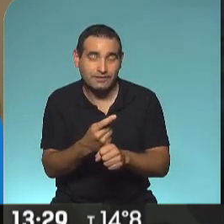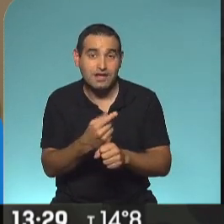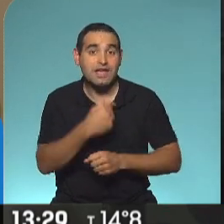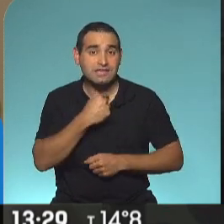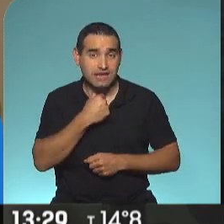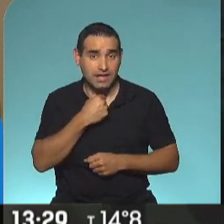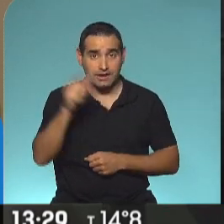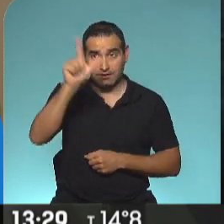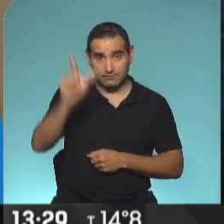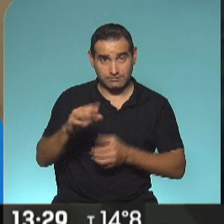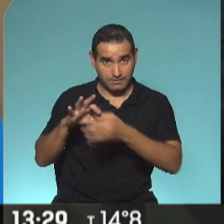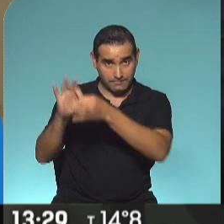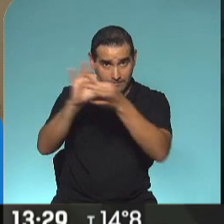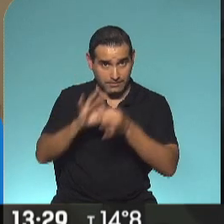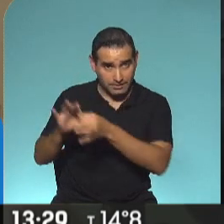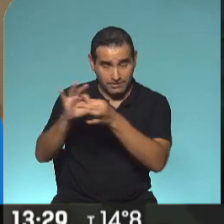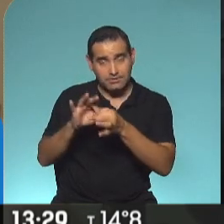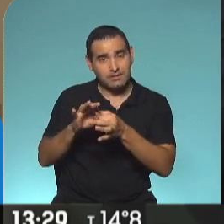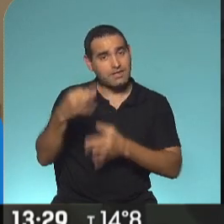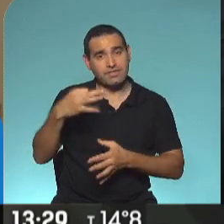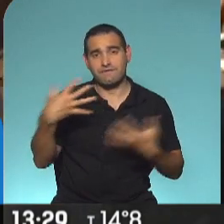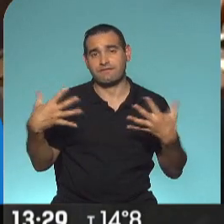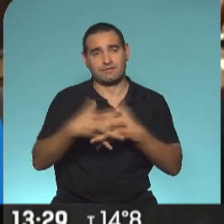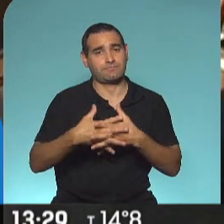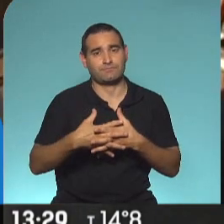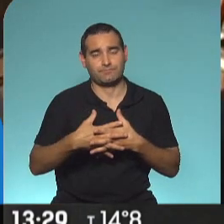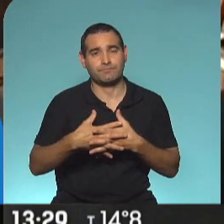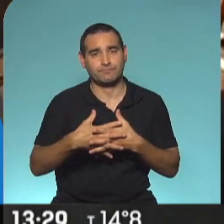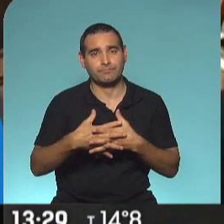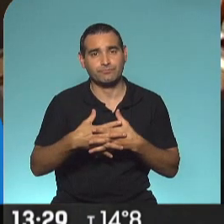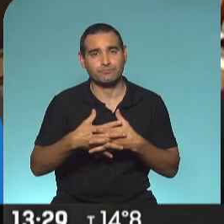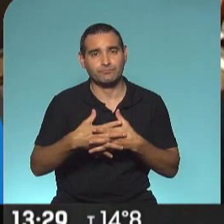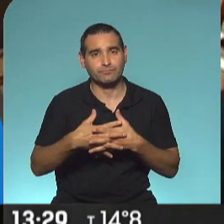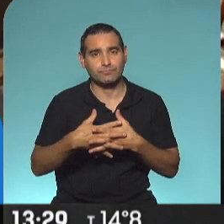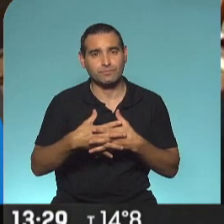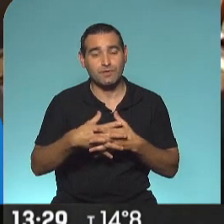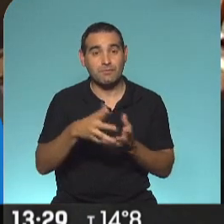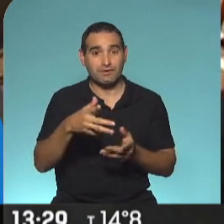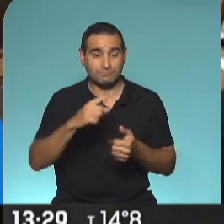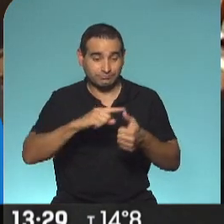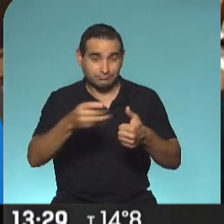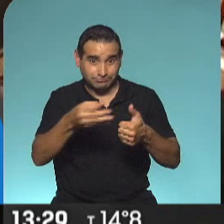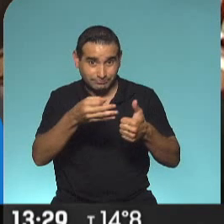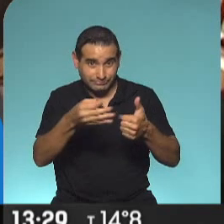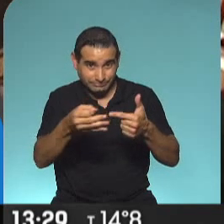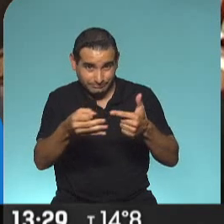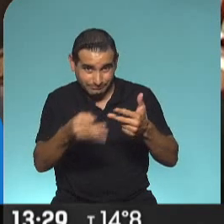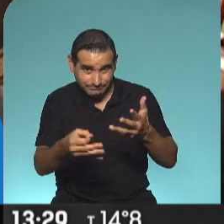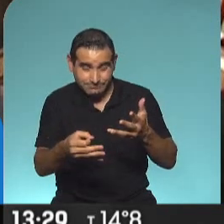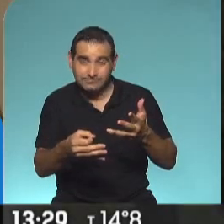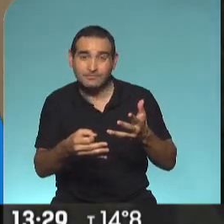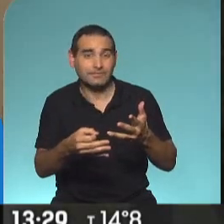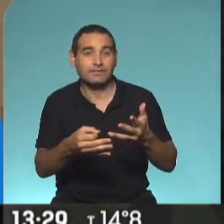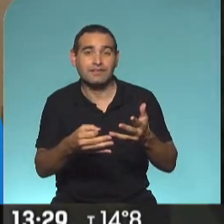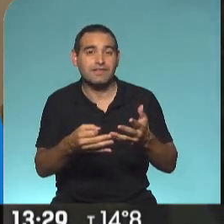en un país federal, tenemos que integrarnos. Y que para que todo esto ocurra, no va a